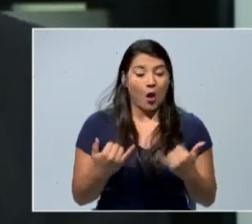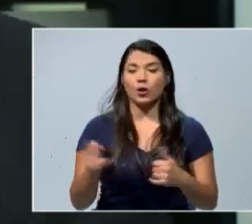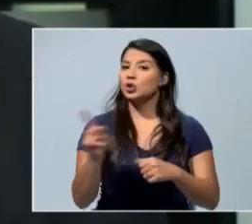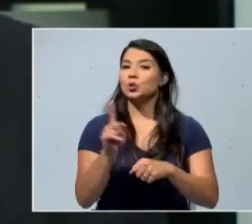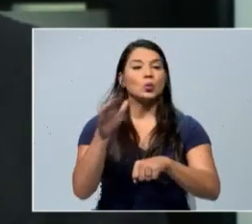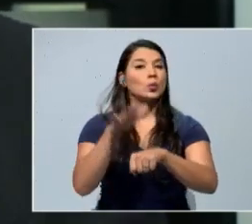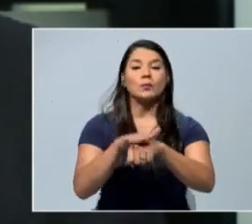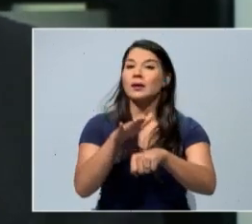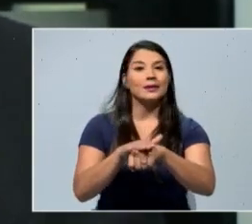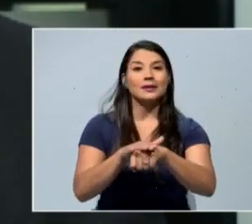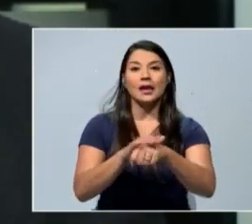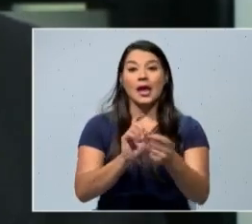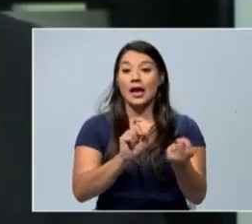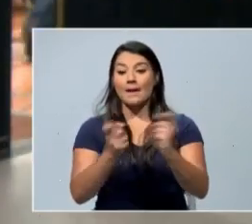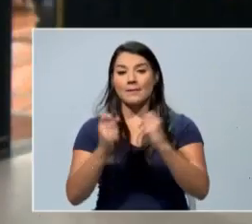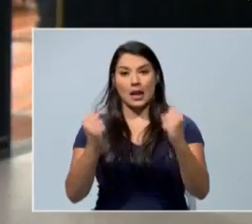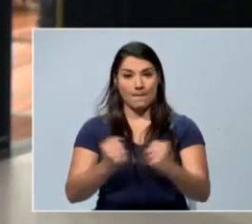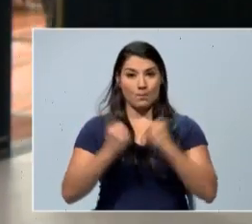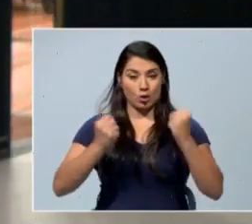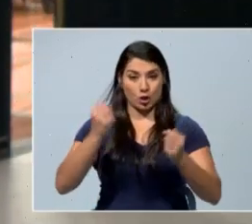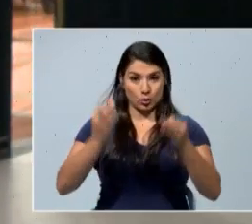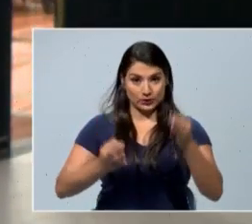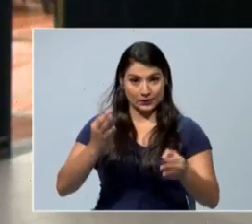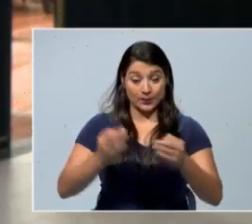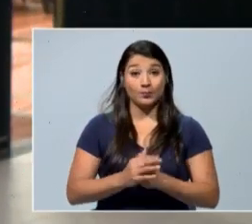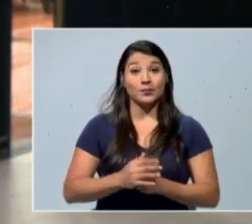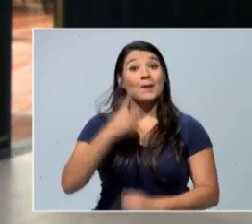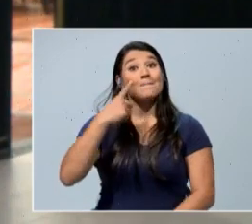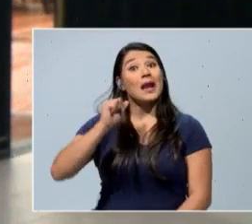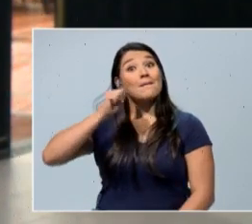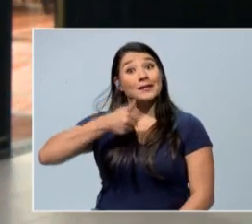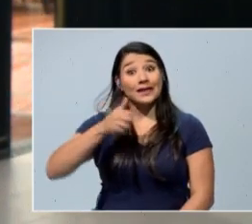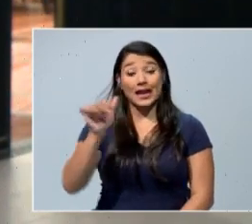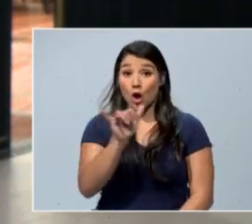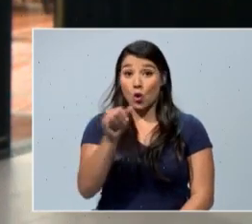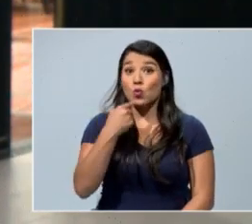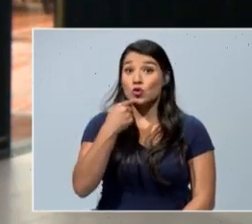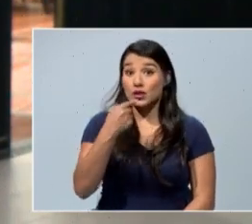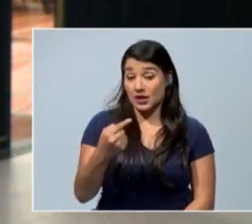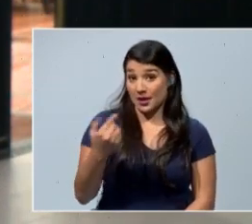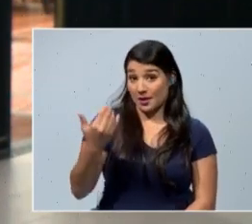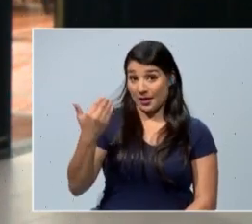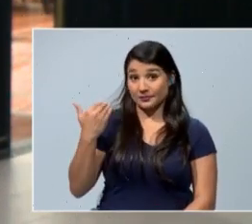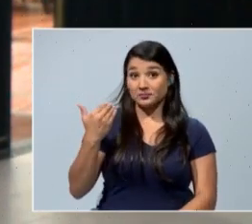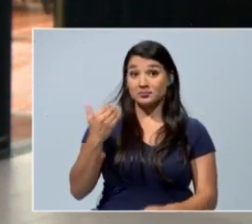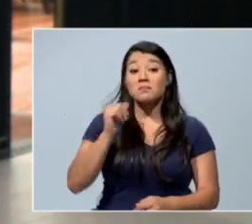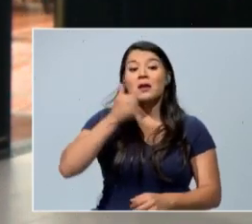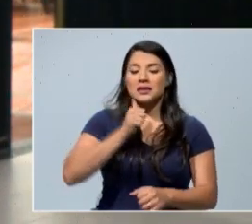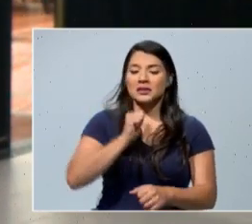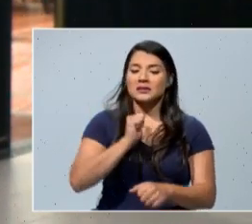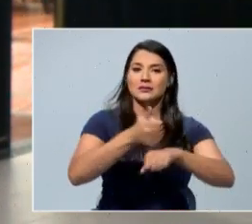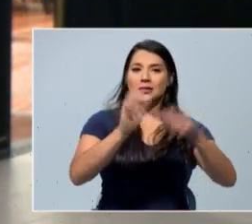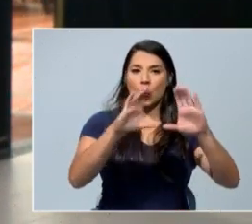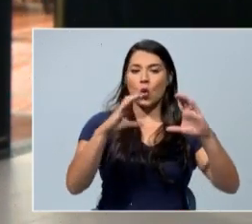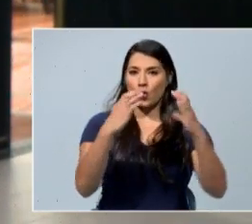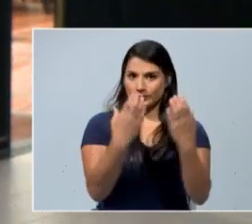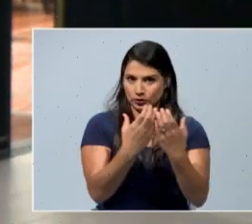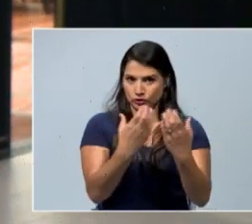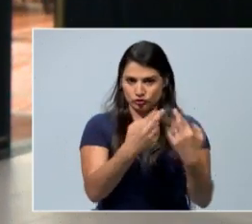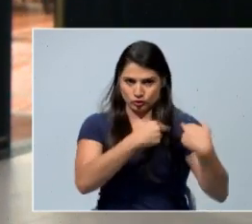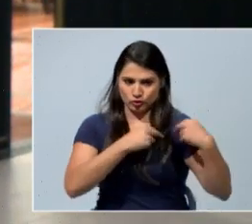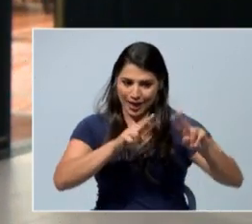impiden renovar el Poder Judicial. Para mañana, como decíamos anteriormente, está previsto que se integre la comisión. Conocemos